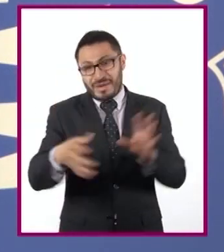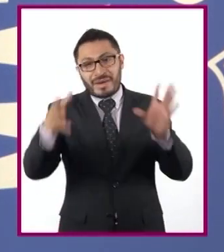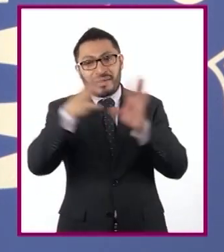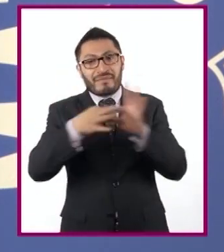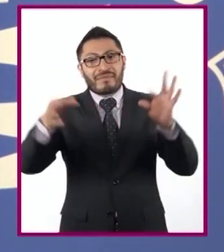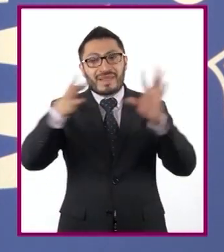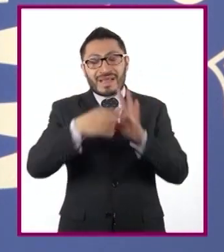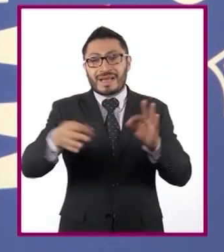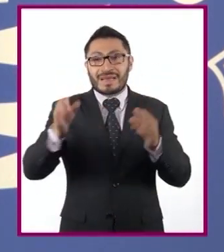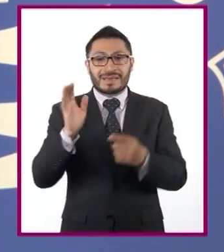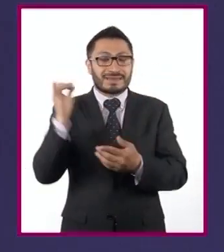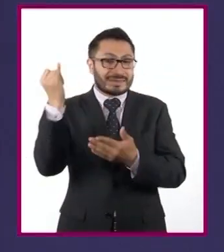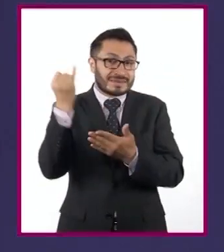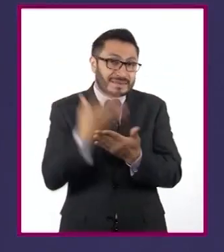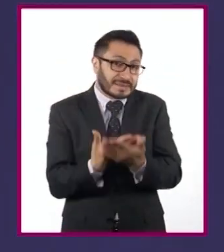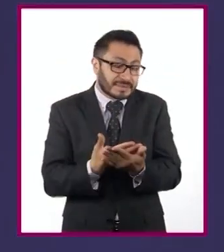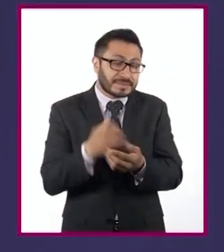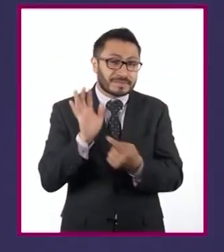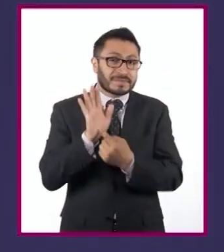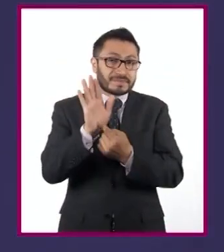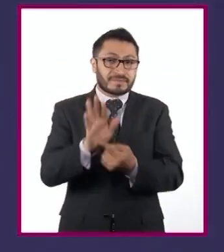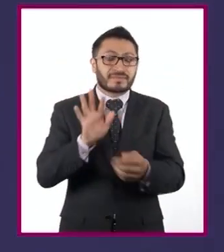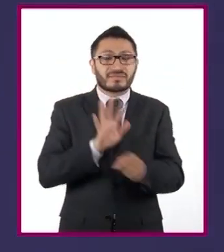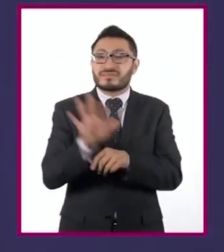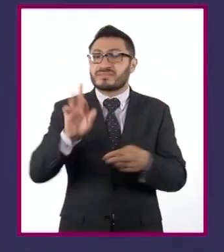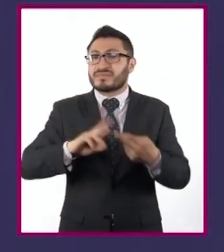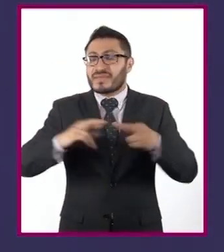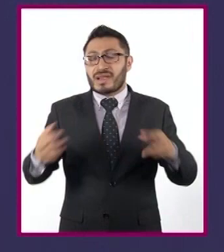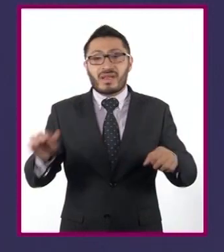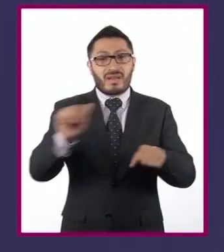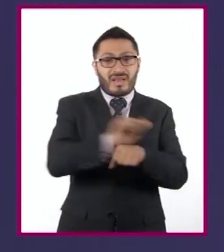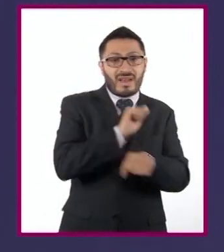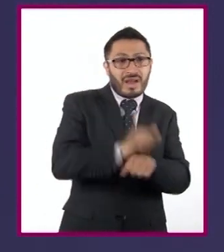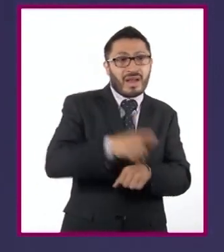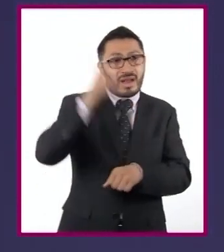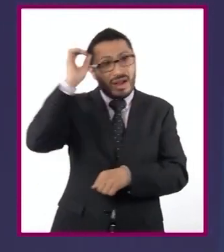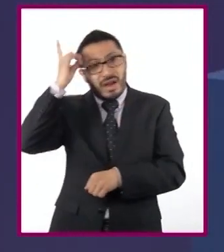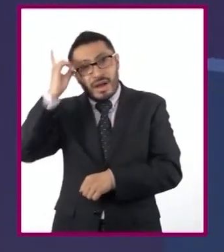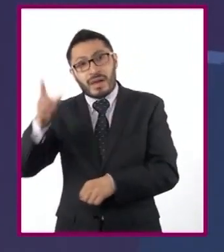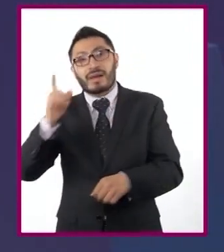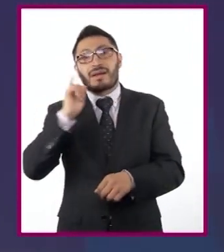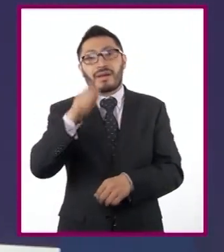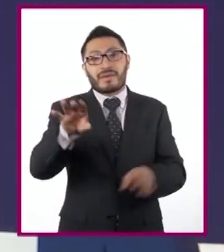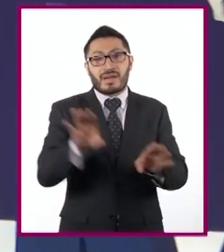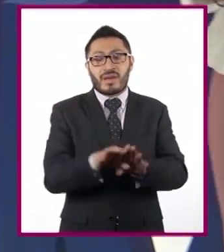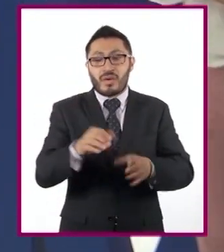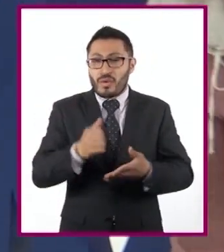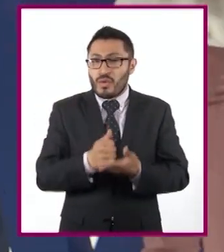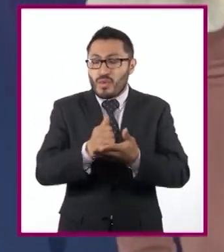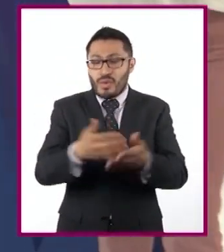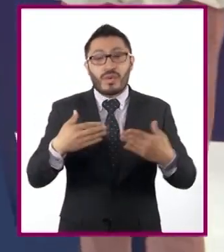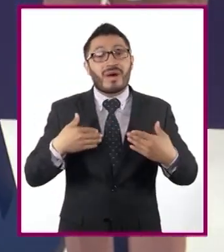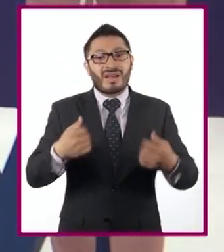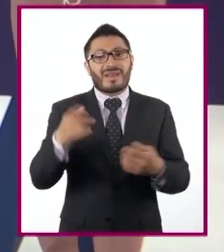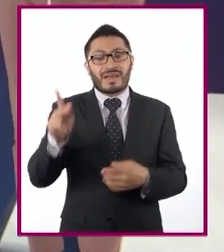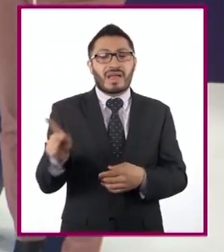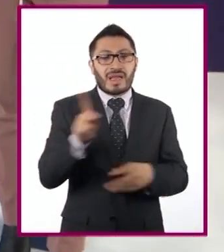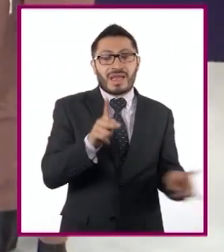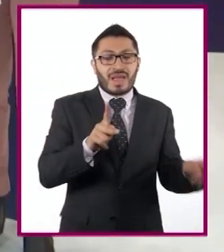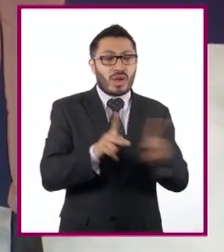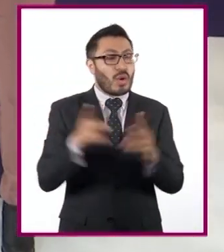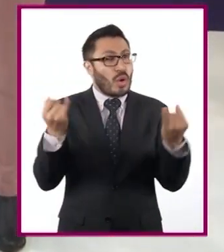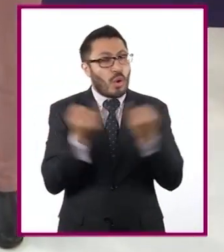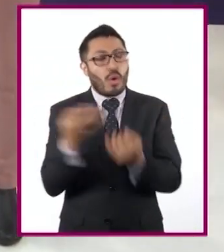por medio de imágenes. La relación entre el caballo y el auto nos da a entender que ambos son igual de